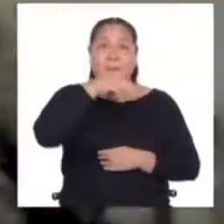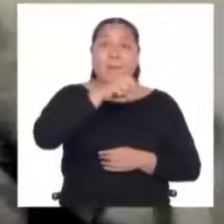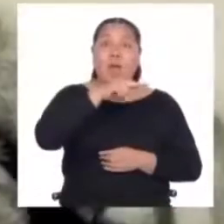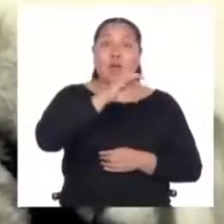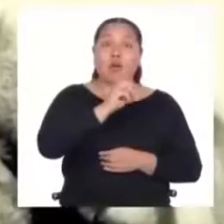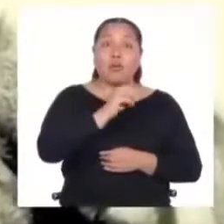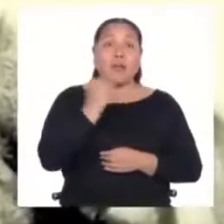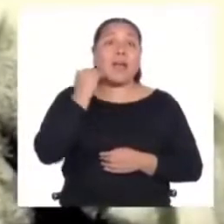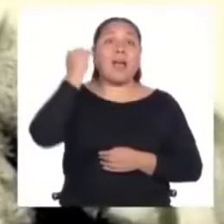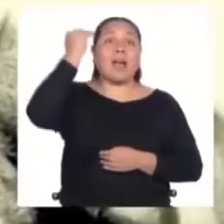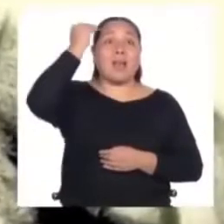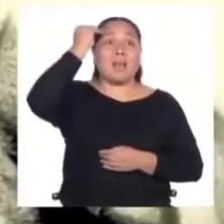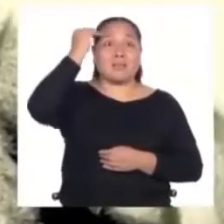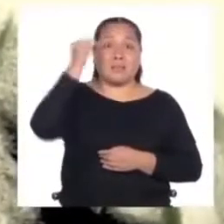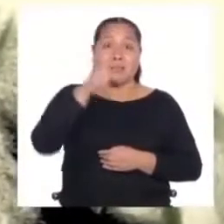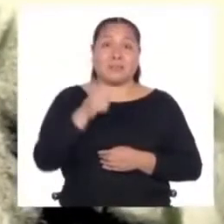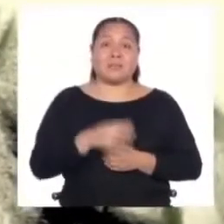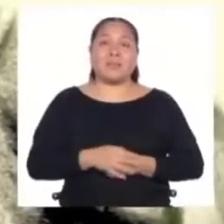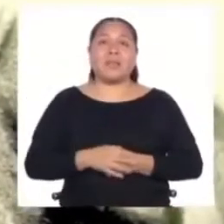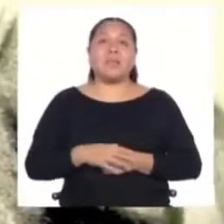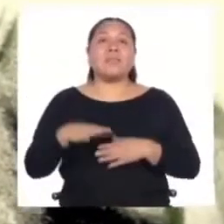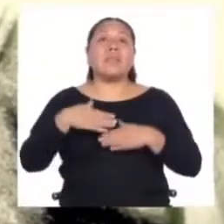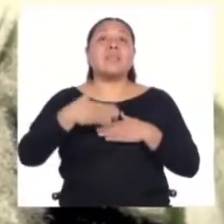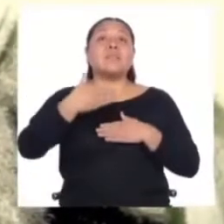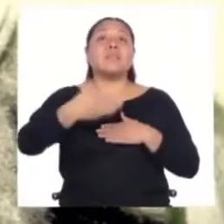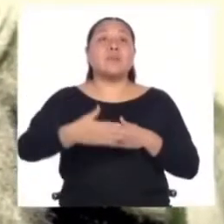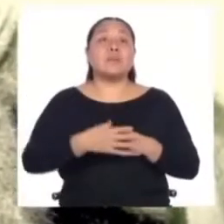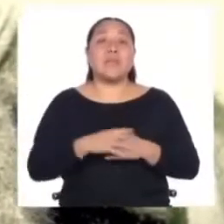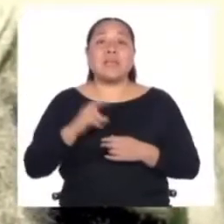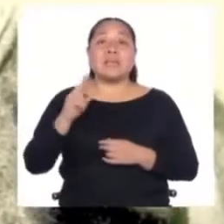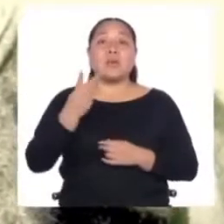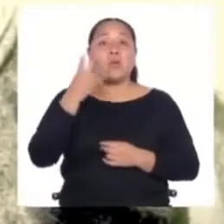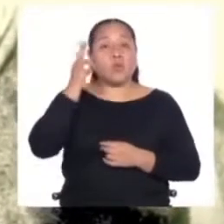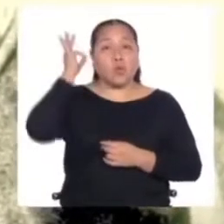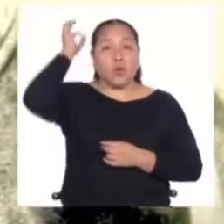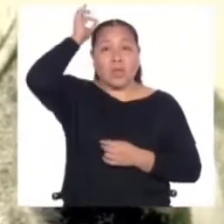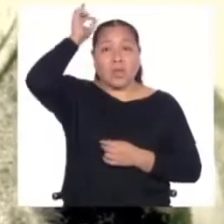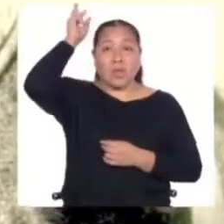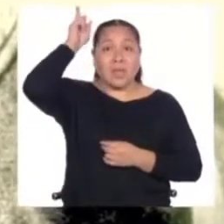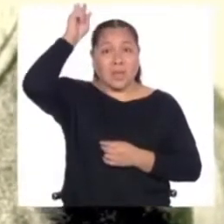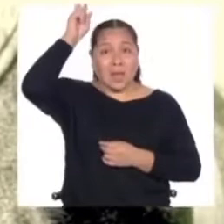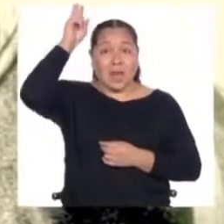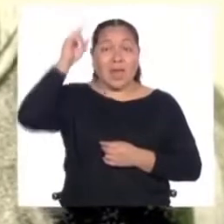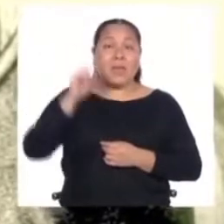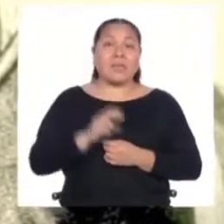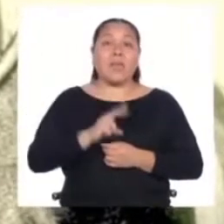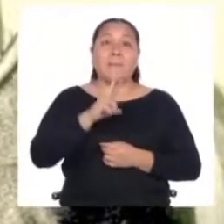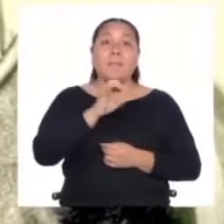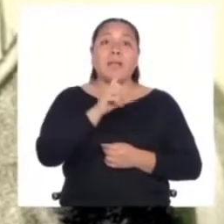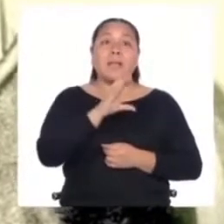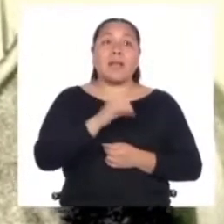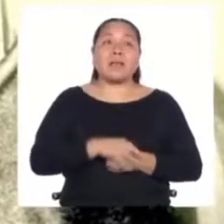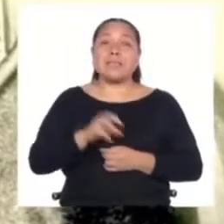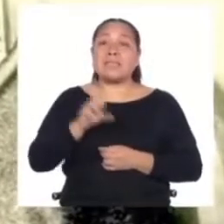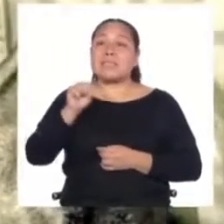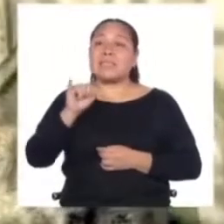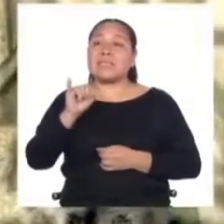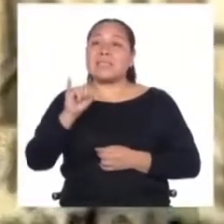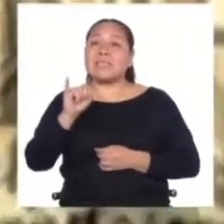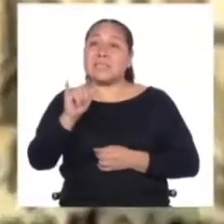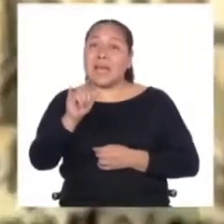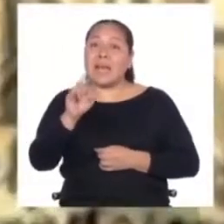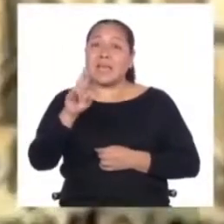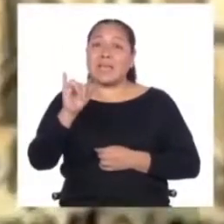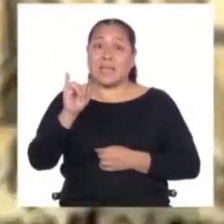edad. De esta manera, quien se convirtió en el segundo Inca de Vilcabamba fue Sayri Tupac, hijo de Manco